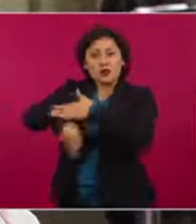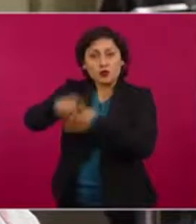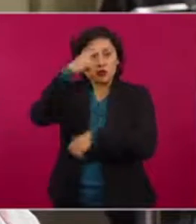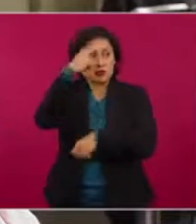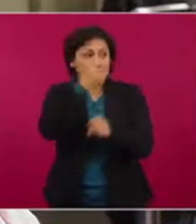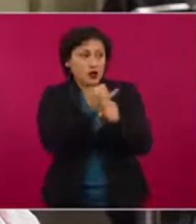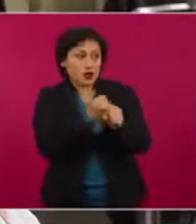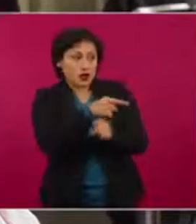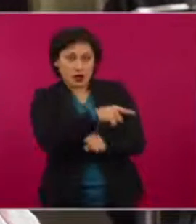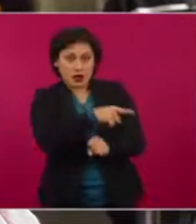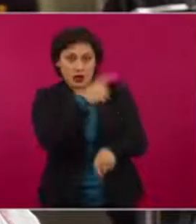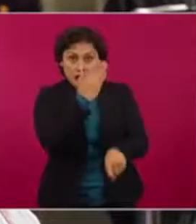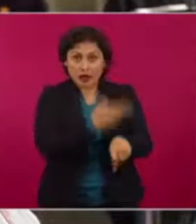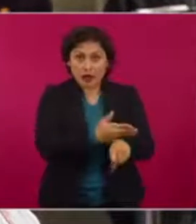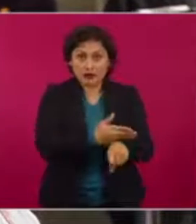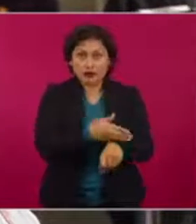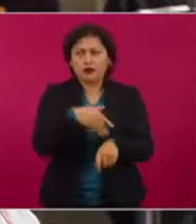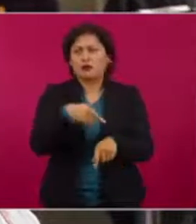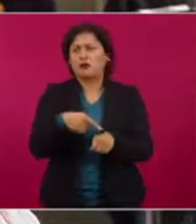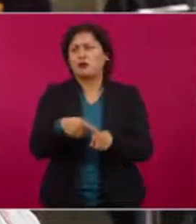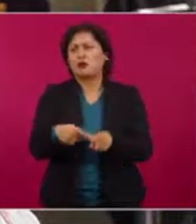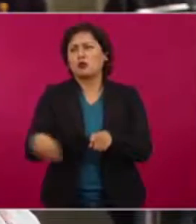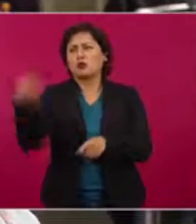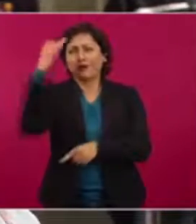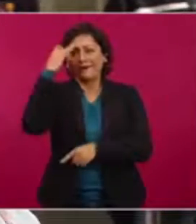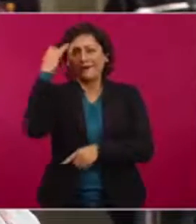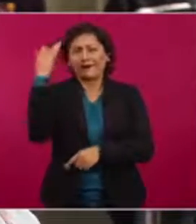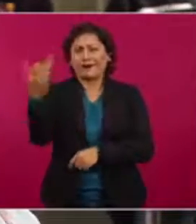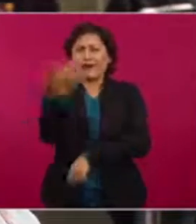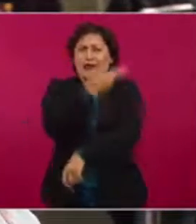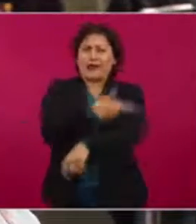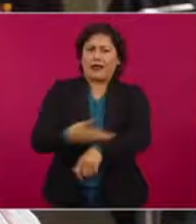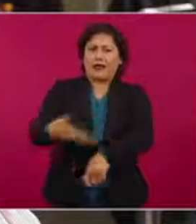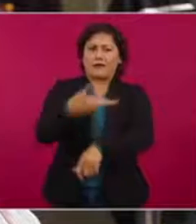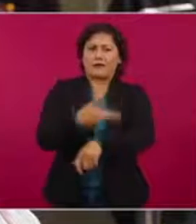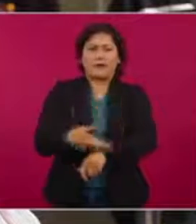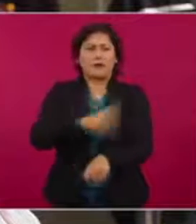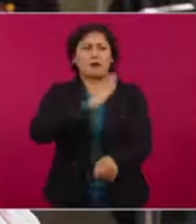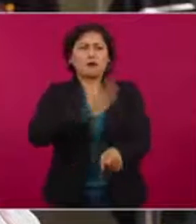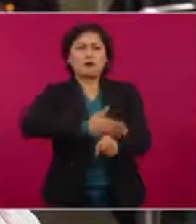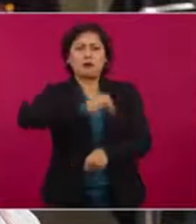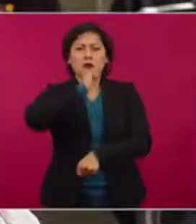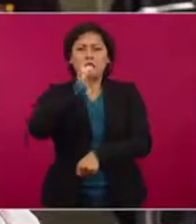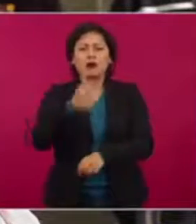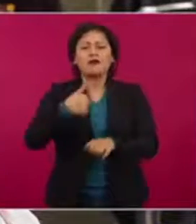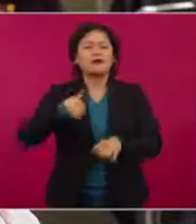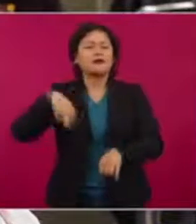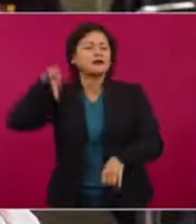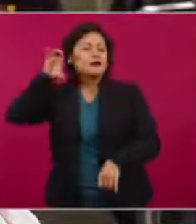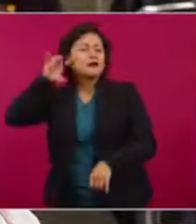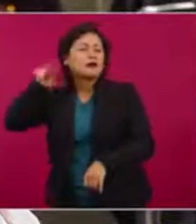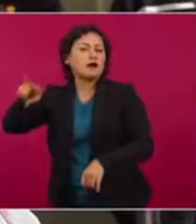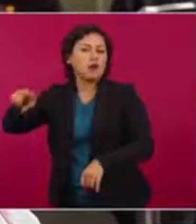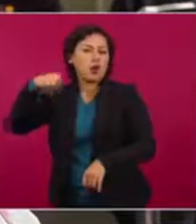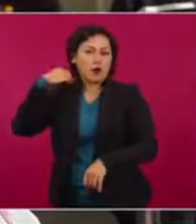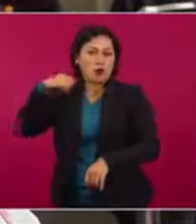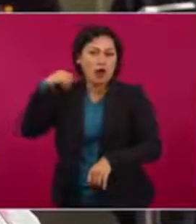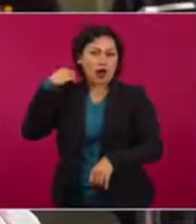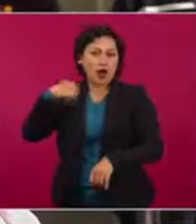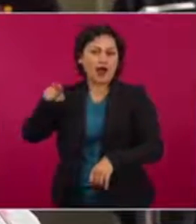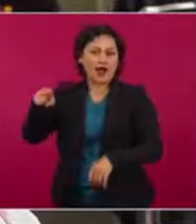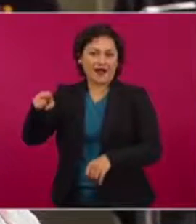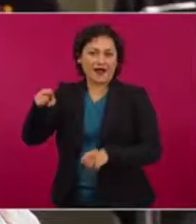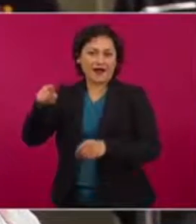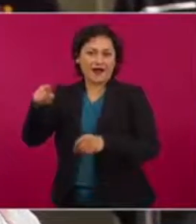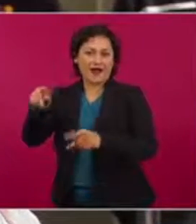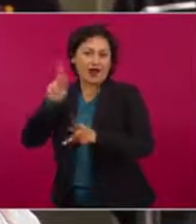pues bueno, nunca son castigados. Y cuando son castigados, estaba escuchando en el diálogo de Oaxaca, que asistía a los diálogos, el segundo ahorita va a